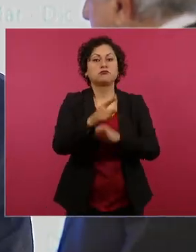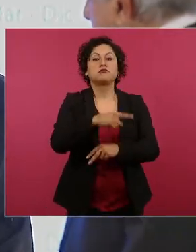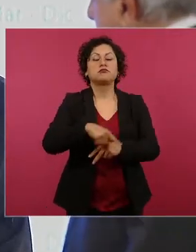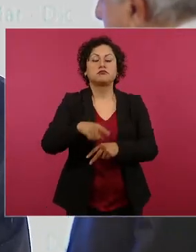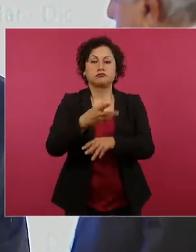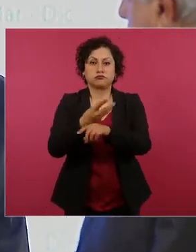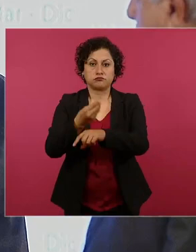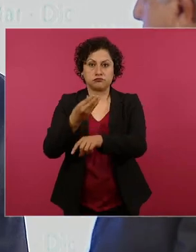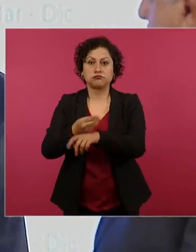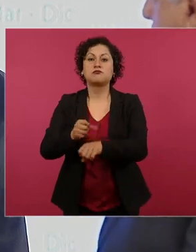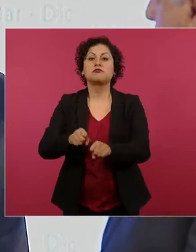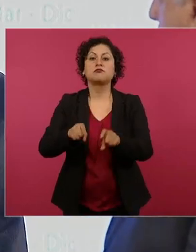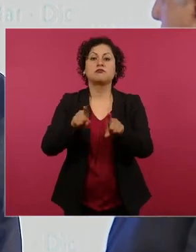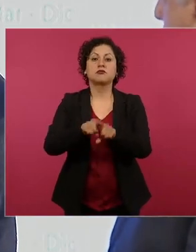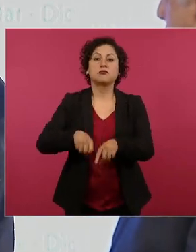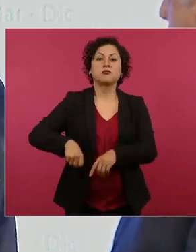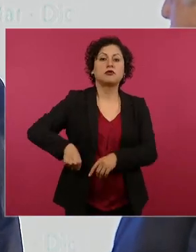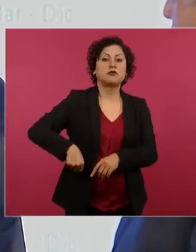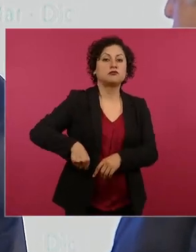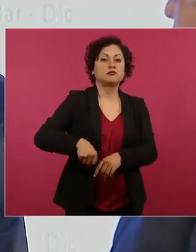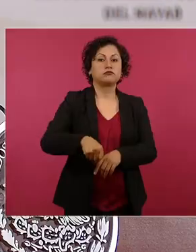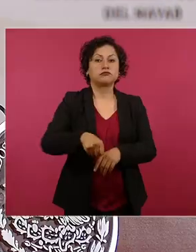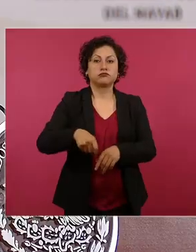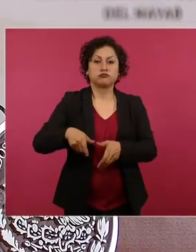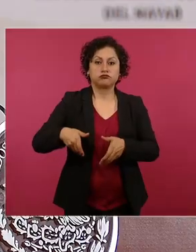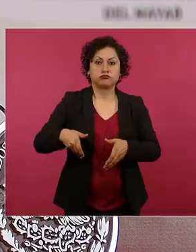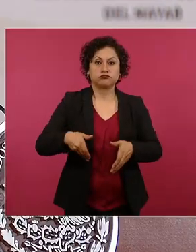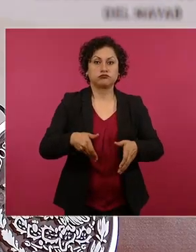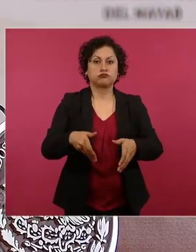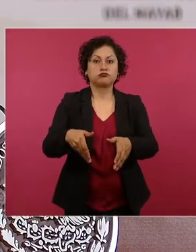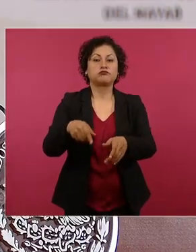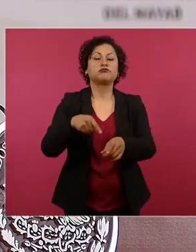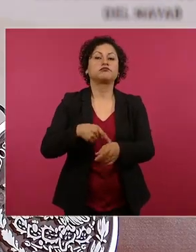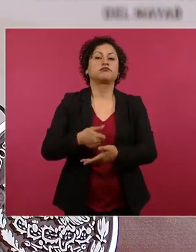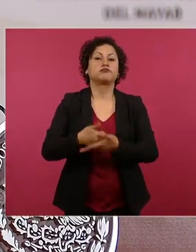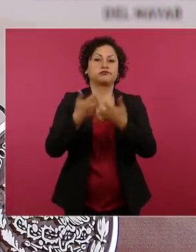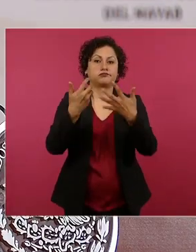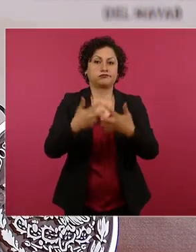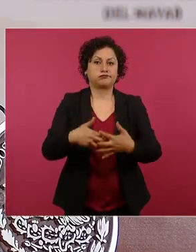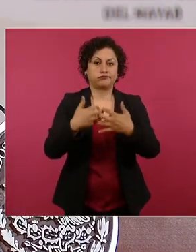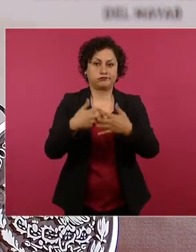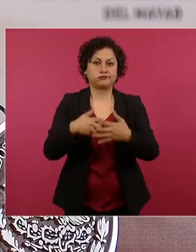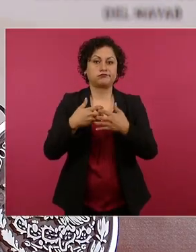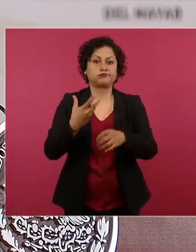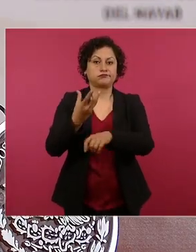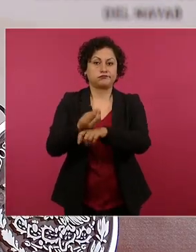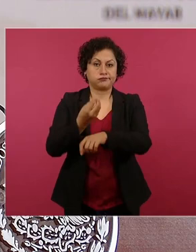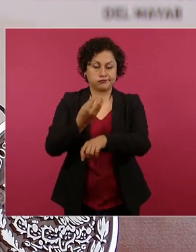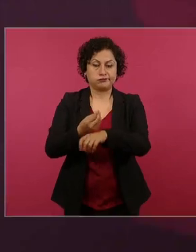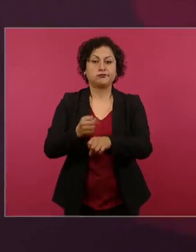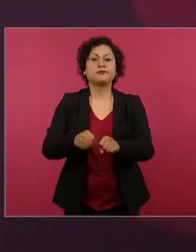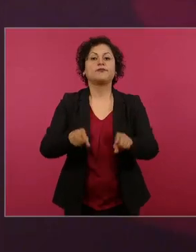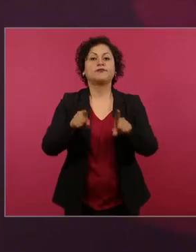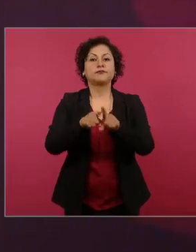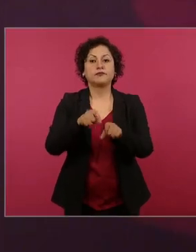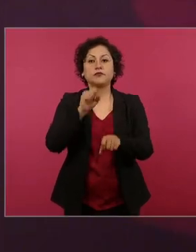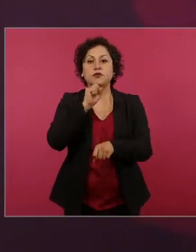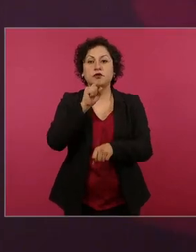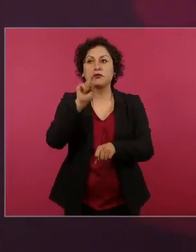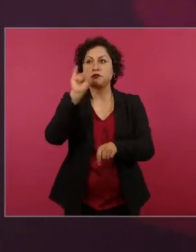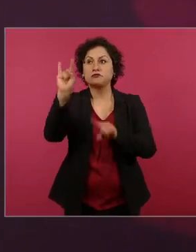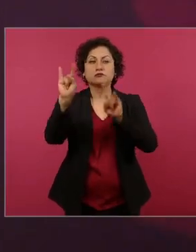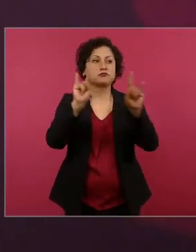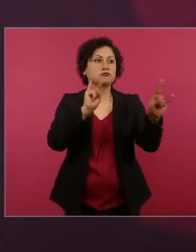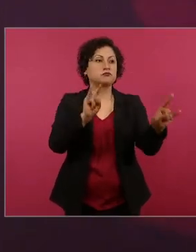equipaje, conservación e instalaciones eléctricas, señalamiento horizontal y mantenimiento a ayudas visuales,